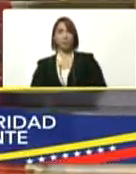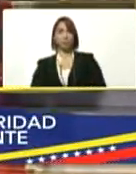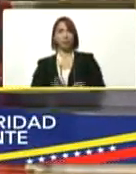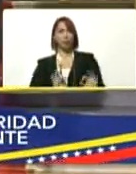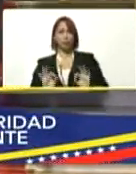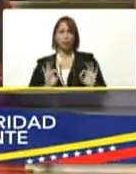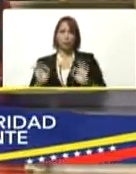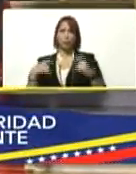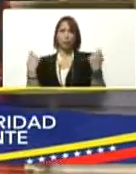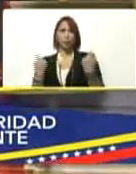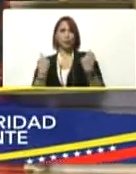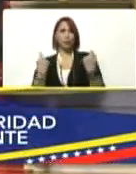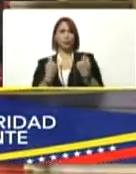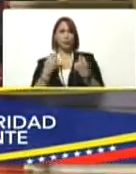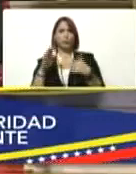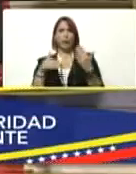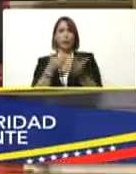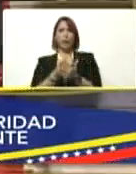preparando la campaña hacia el sur,